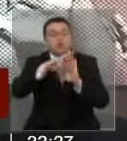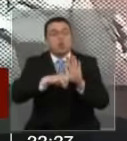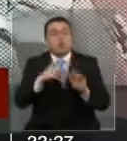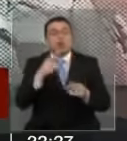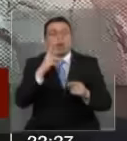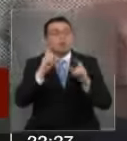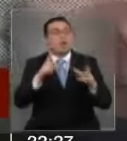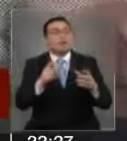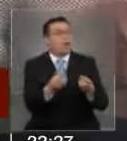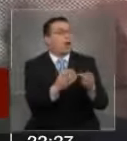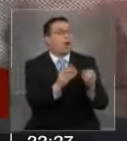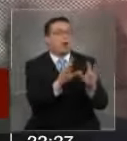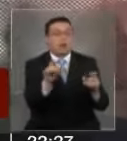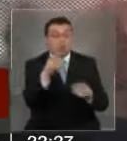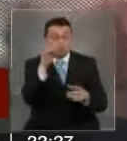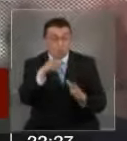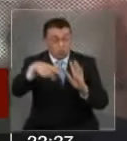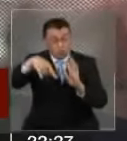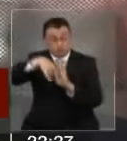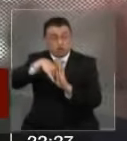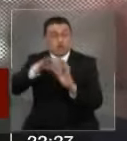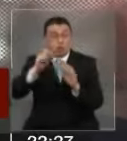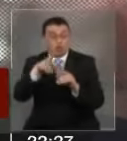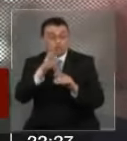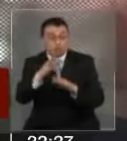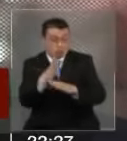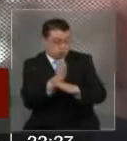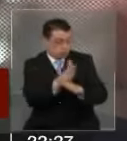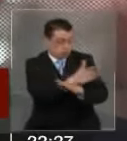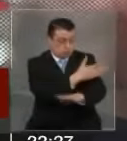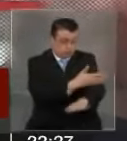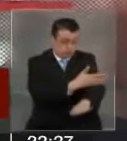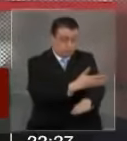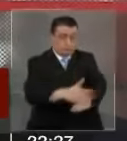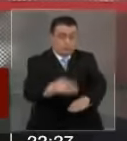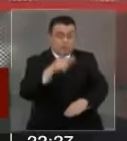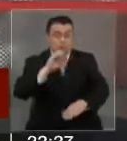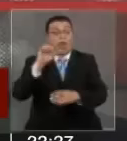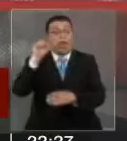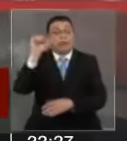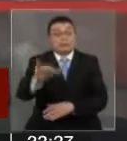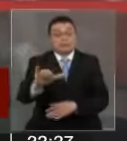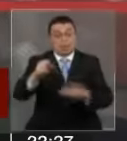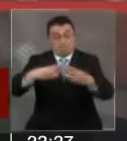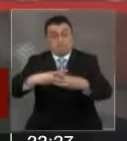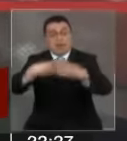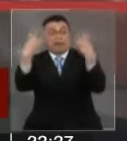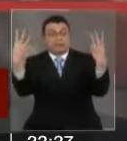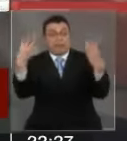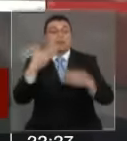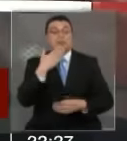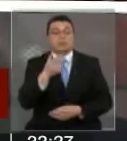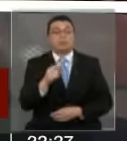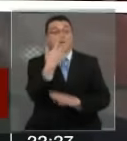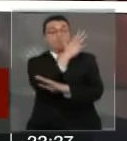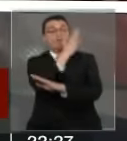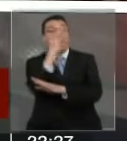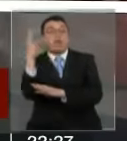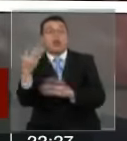salmoneras queremos tener, no solamente en Chiloé, en todo el extremo sur de Chile, porque las concesiones van avanzando hacia Aysén, hacia Magallanes? ¿Cuántas forestales queremos tener en